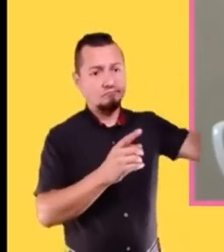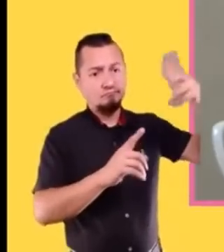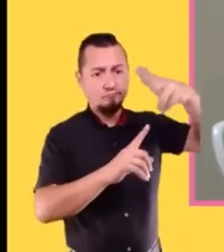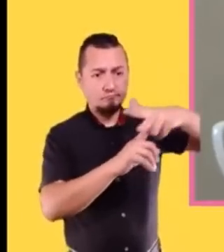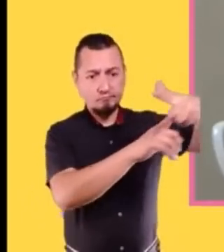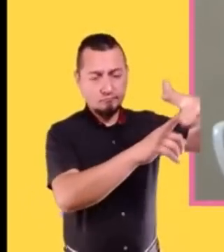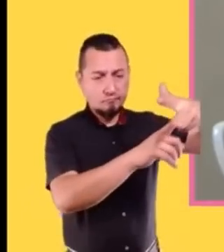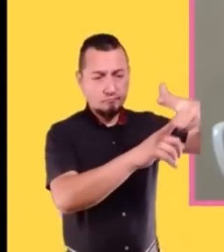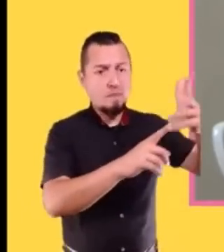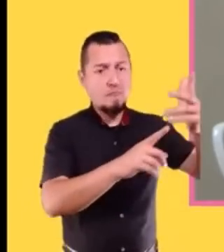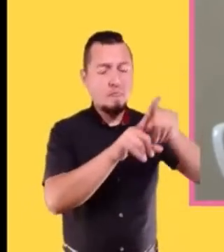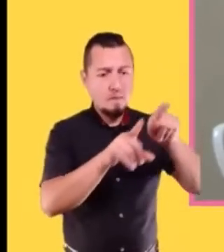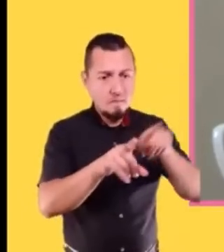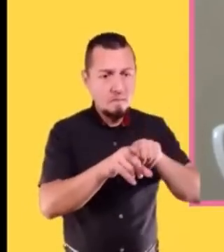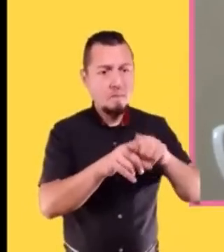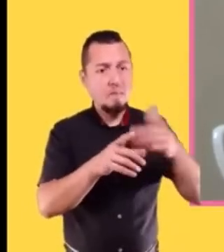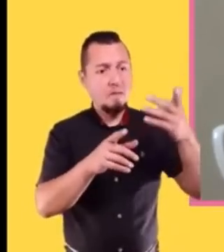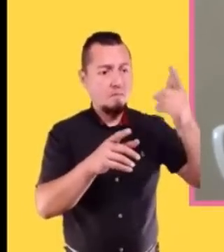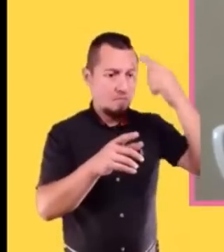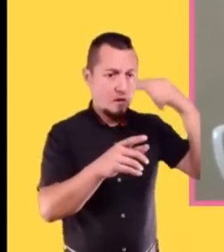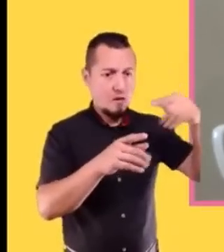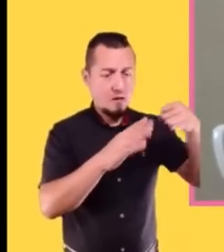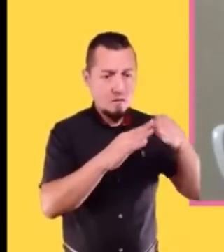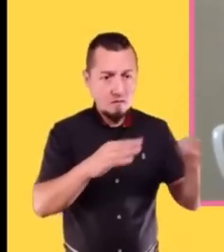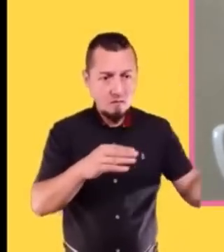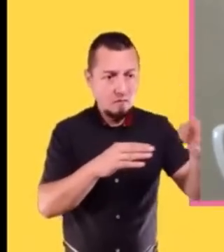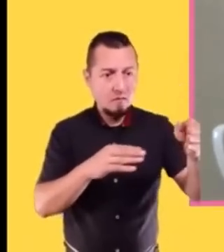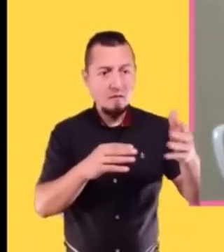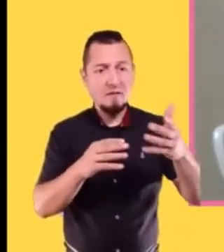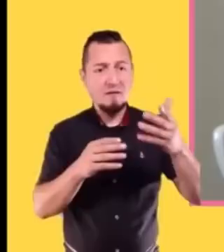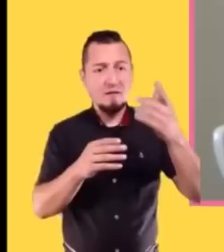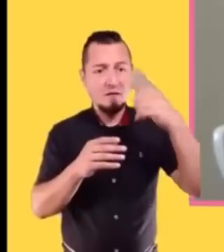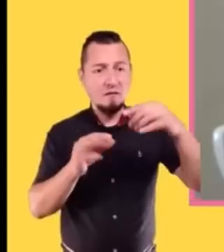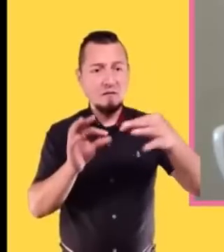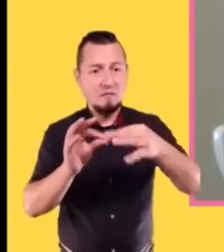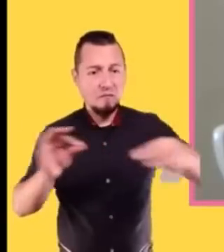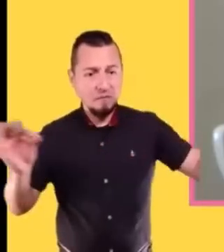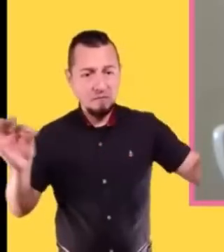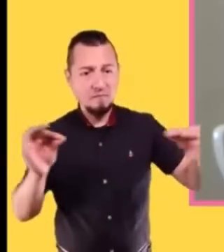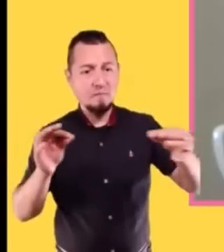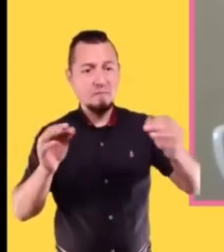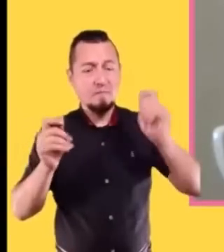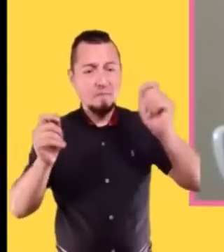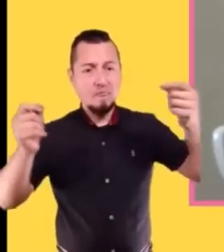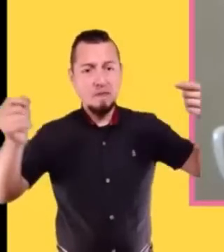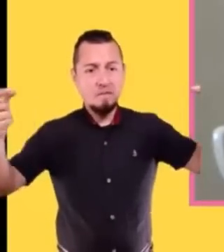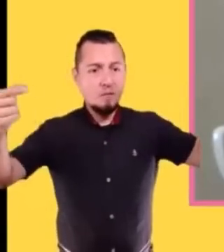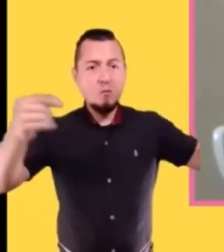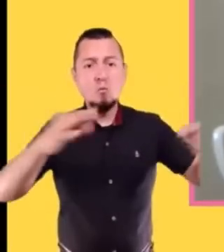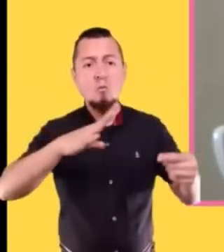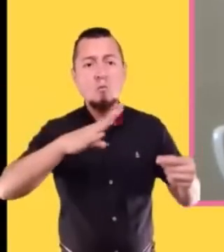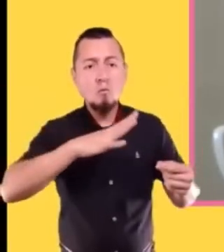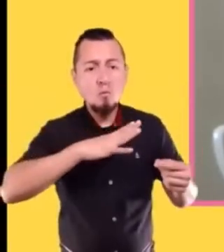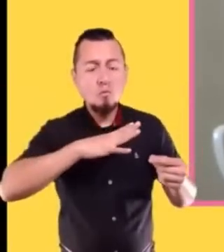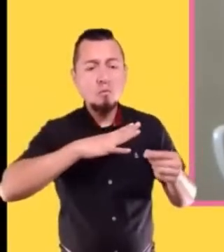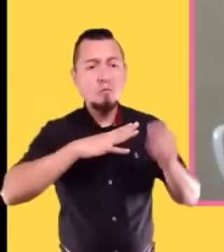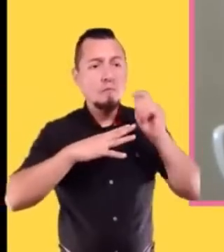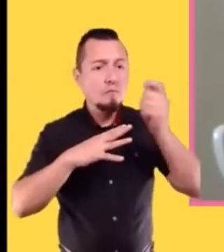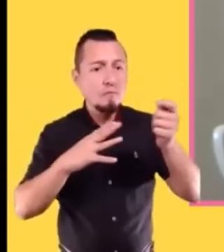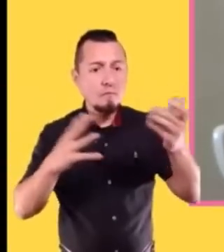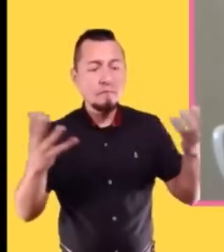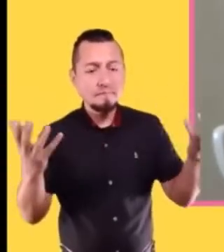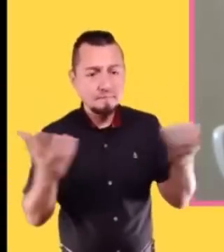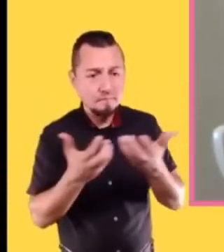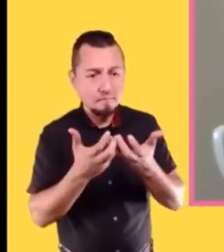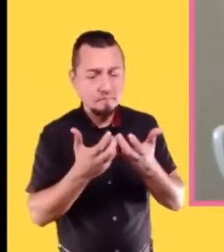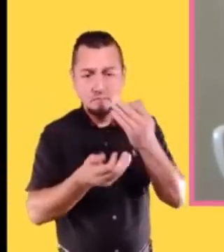óptica que ya se terminó, Las microondas. el tema de microondas en aquellos lugares donde no pudimos encontrar otra solución, pero estarán con